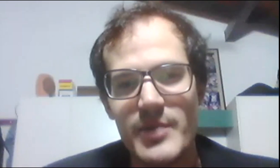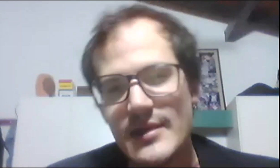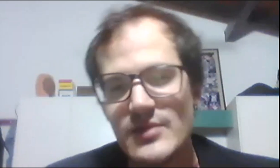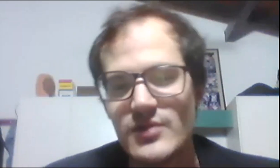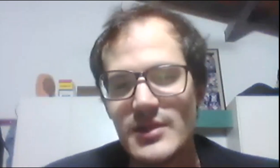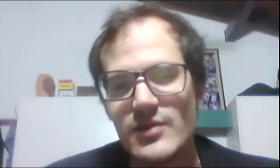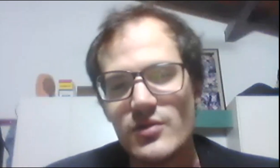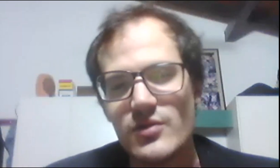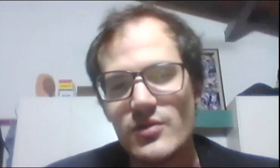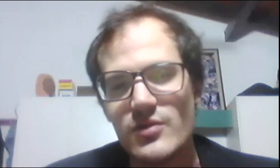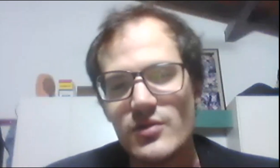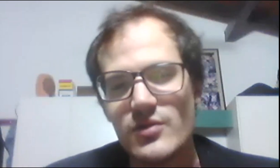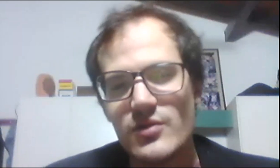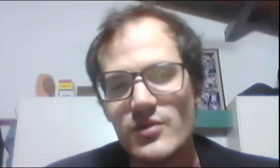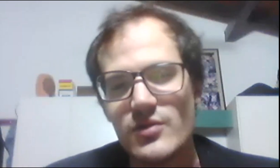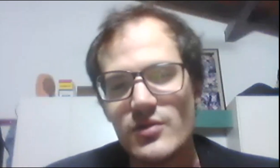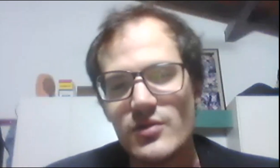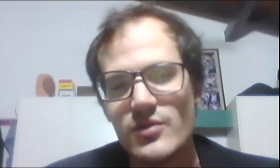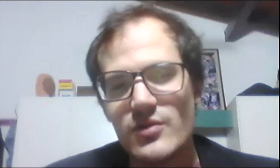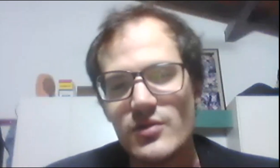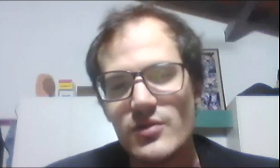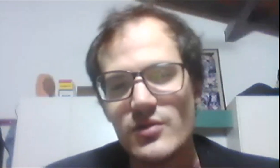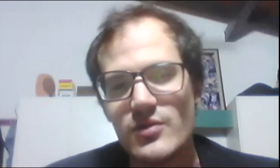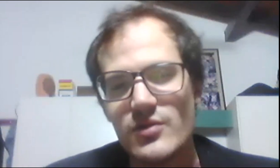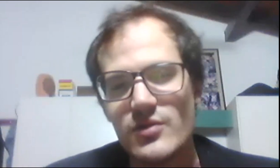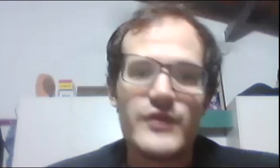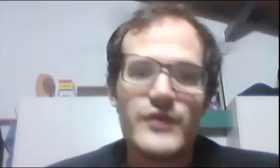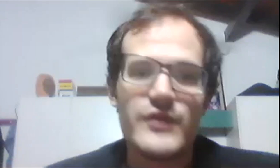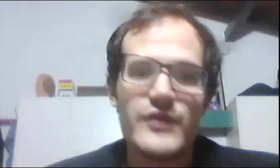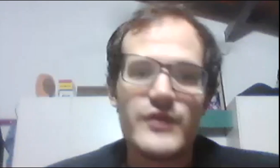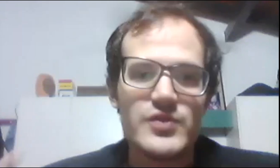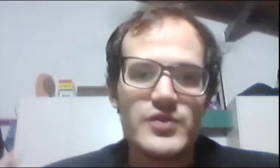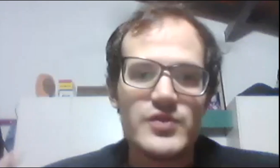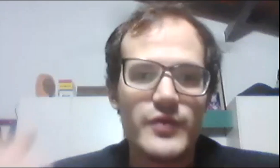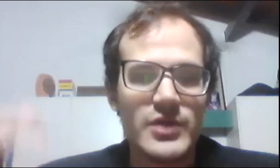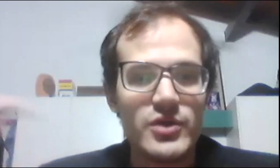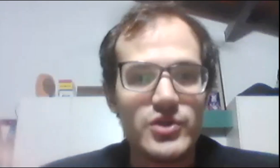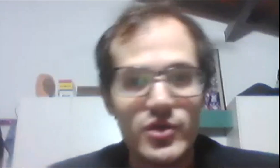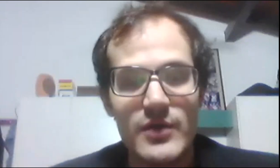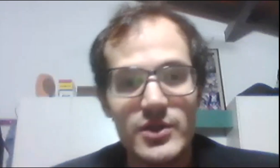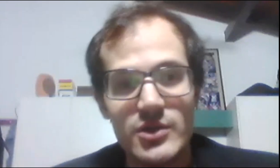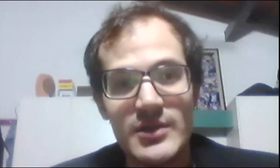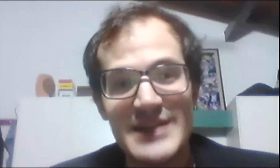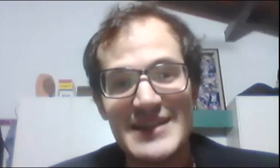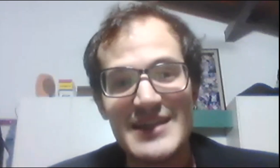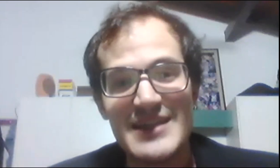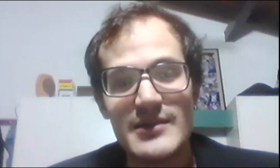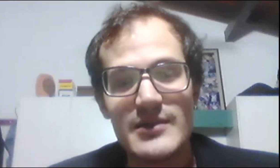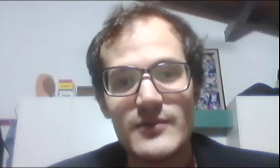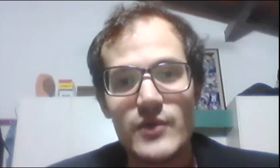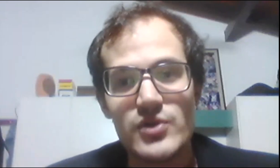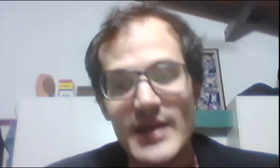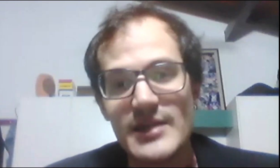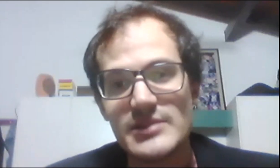comercial paraguaya, que eso generó pasión. Y así fue subiendo de tono la cuestión hasta